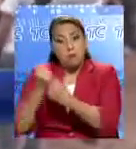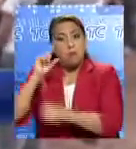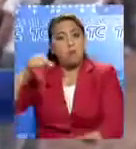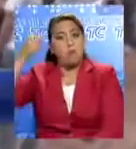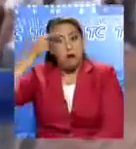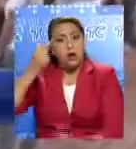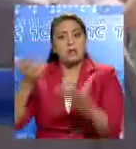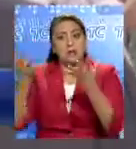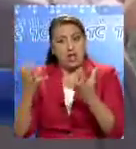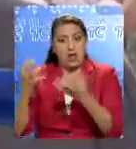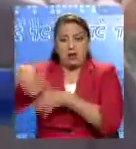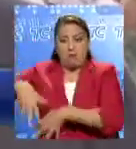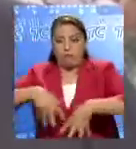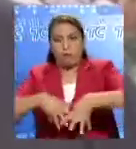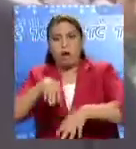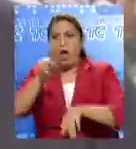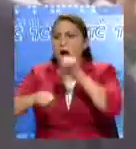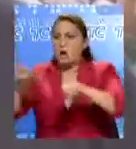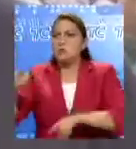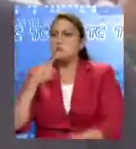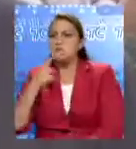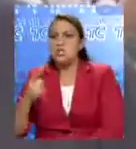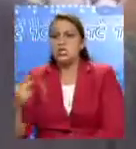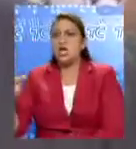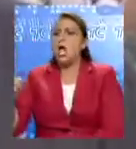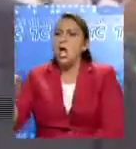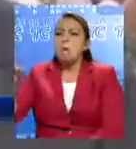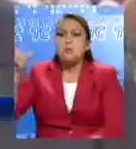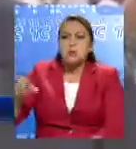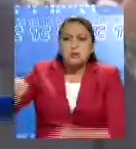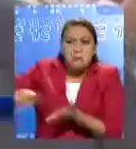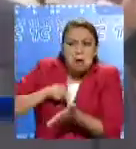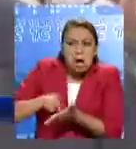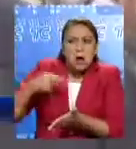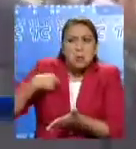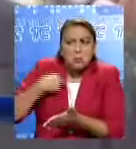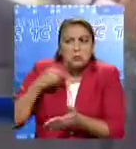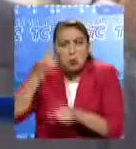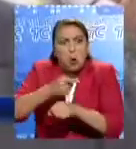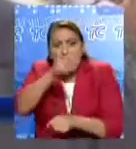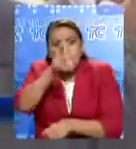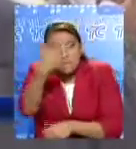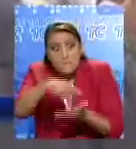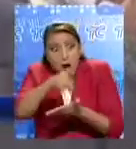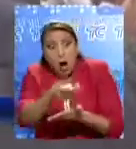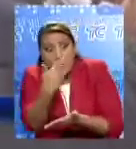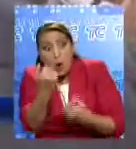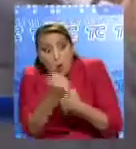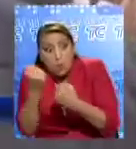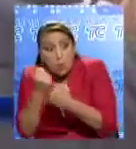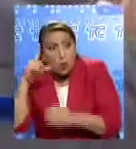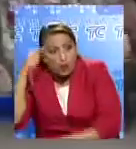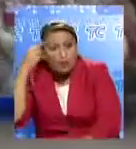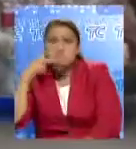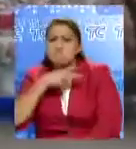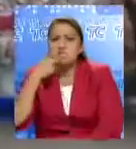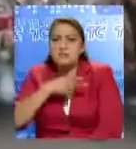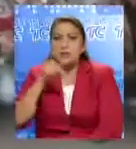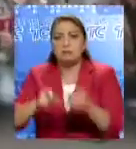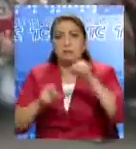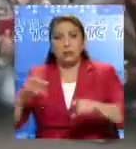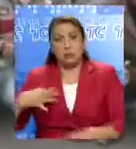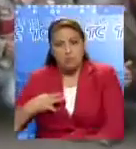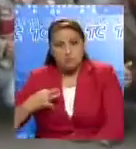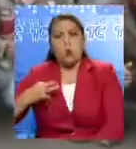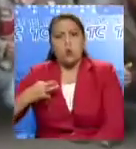oposición. No es como dice la partidocracia, nosotros estamos aquí por voluntad propia, caminando y saludando este proceso revolucionario. En Cotopaxi,